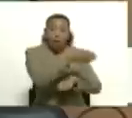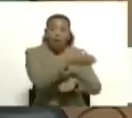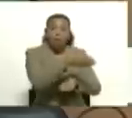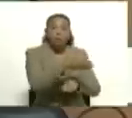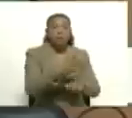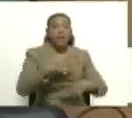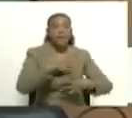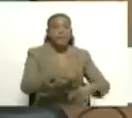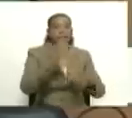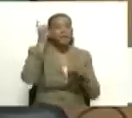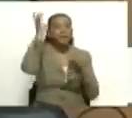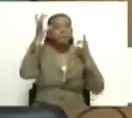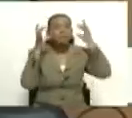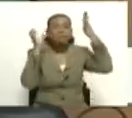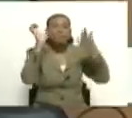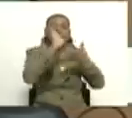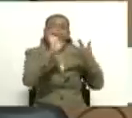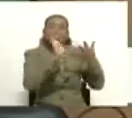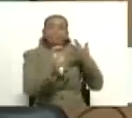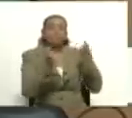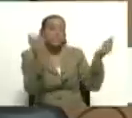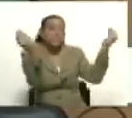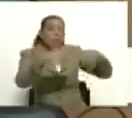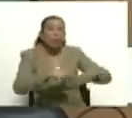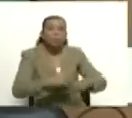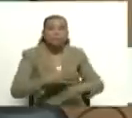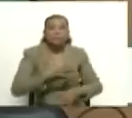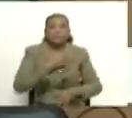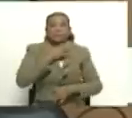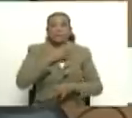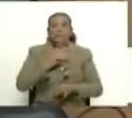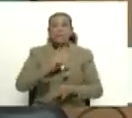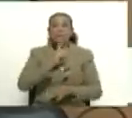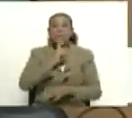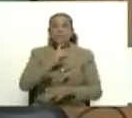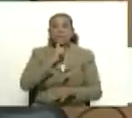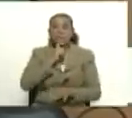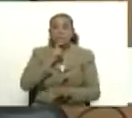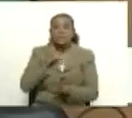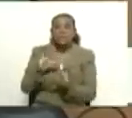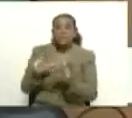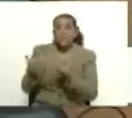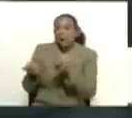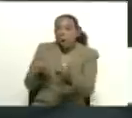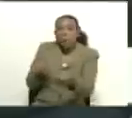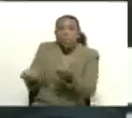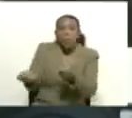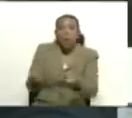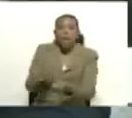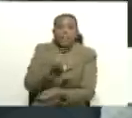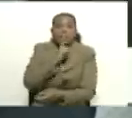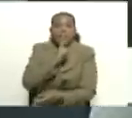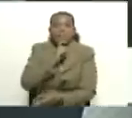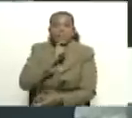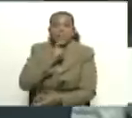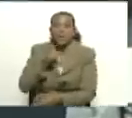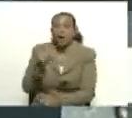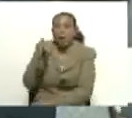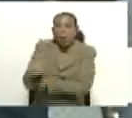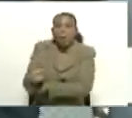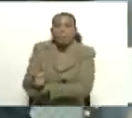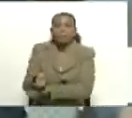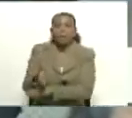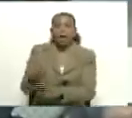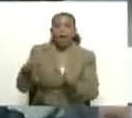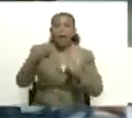emprendió estrategias para asfixiar el desarrollo económico de la nación venezolana a través de la imposición